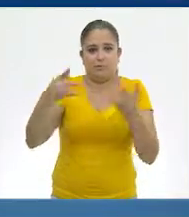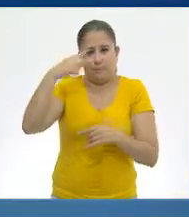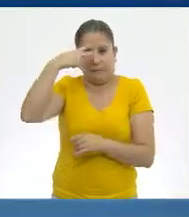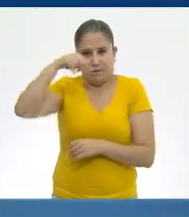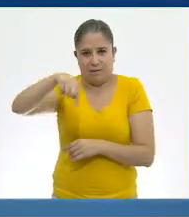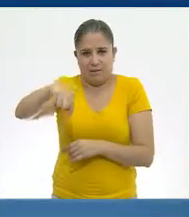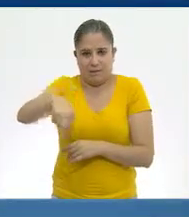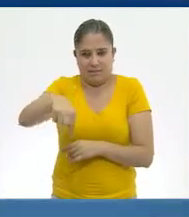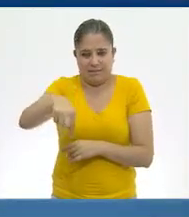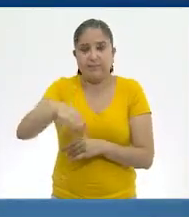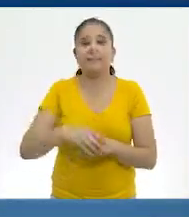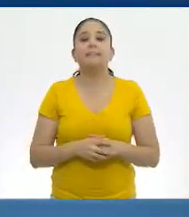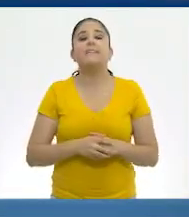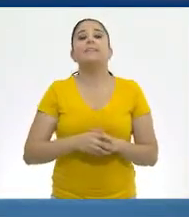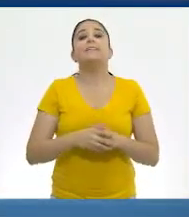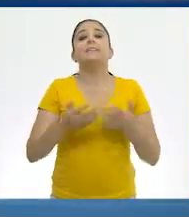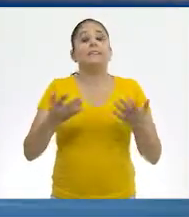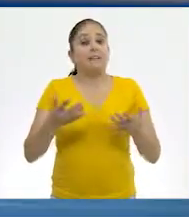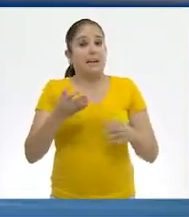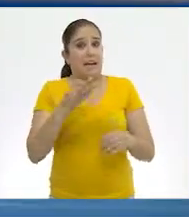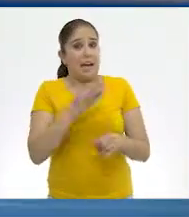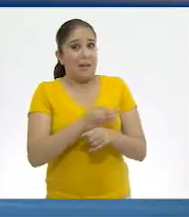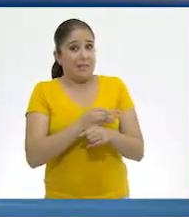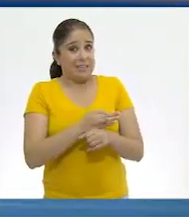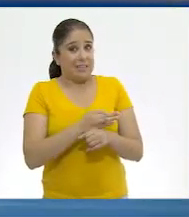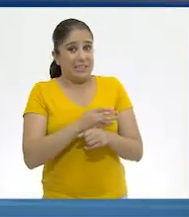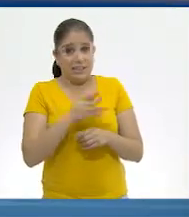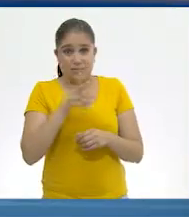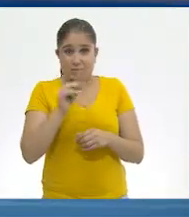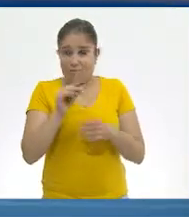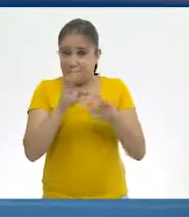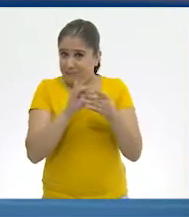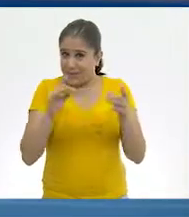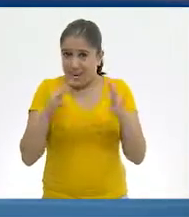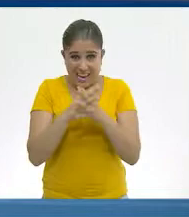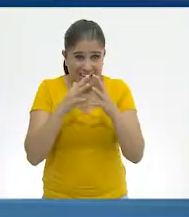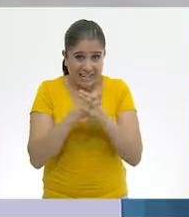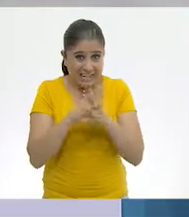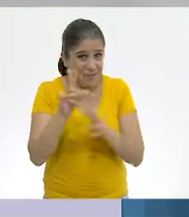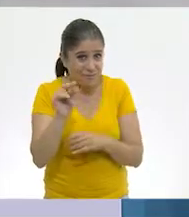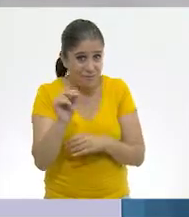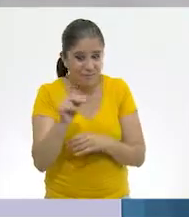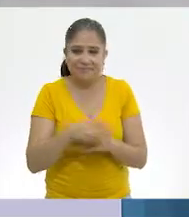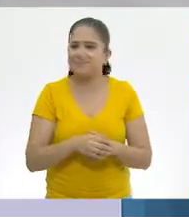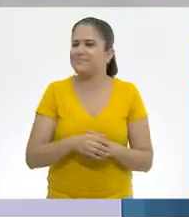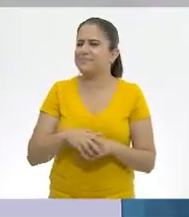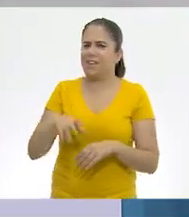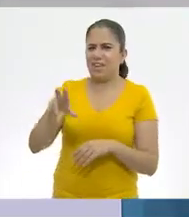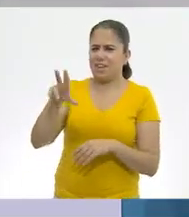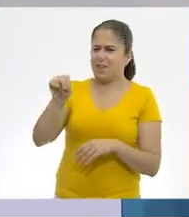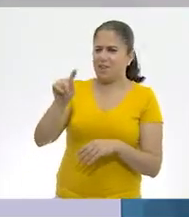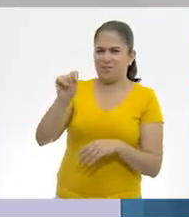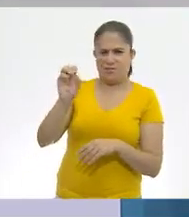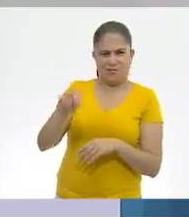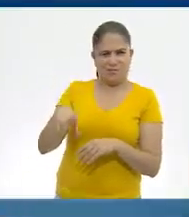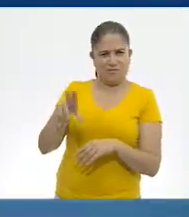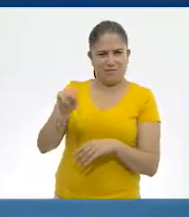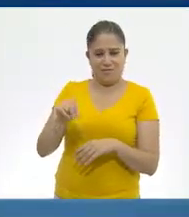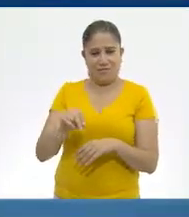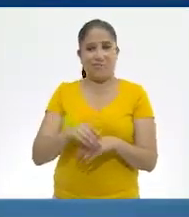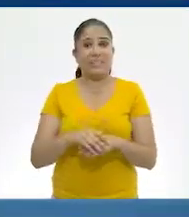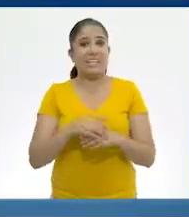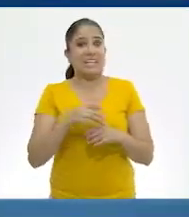Y entonces, en esta ocasión, ¿no vamos a hablar de una guerra, o sí? No, Ton. Bueno, ni de